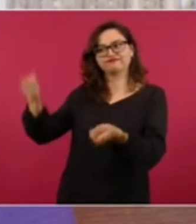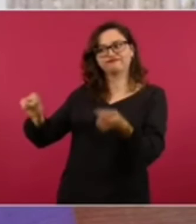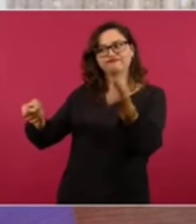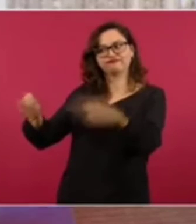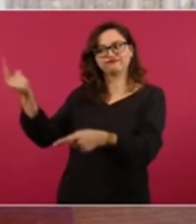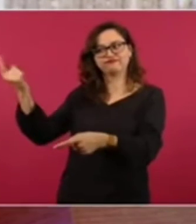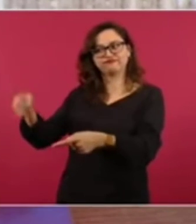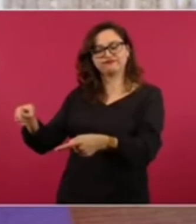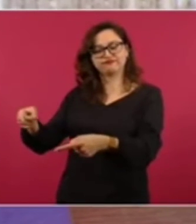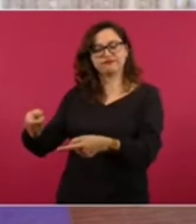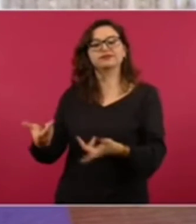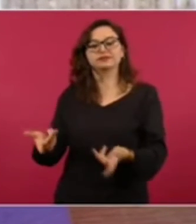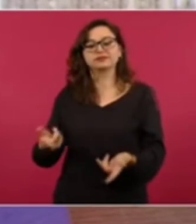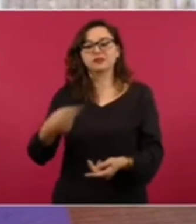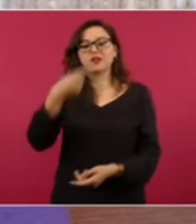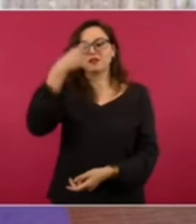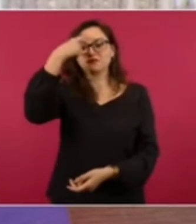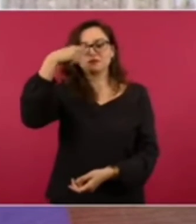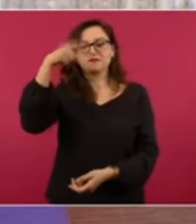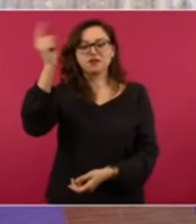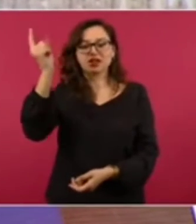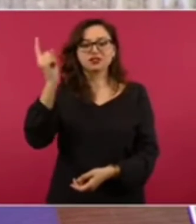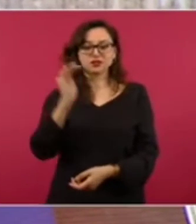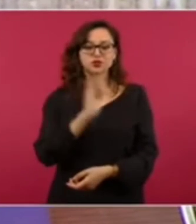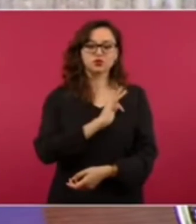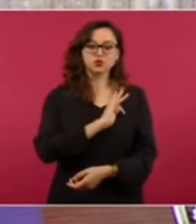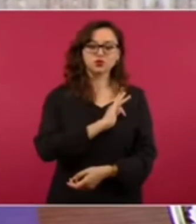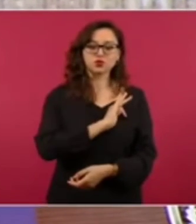Se les es más fácil ahí